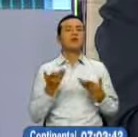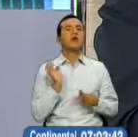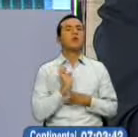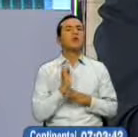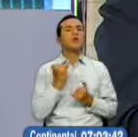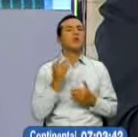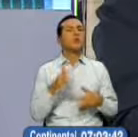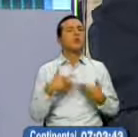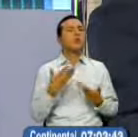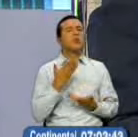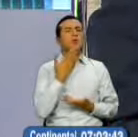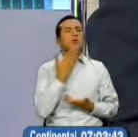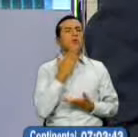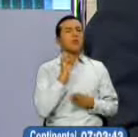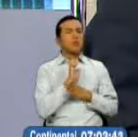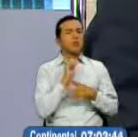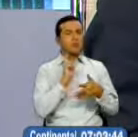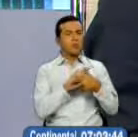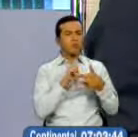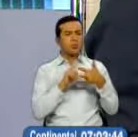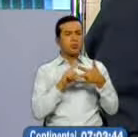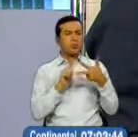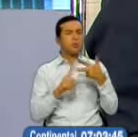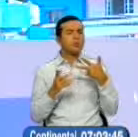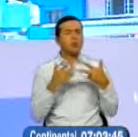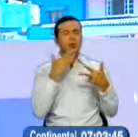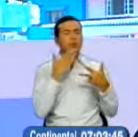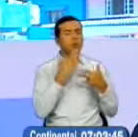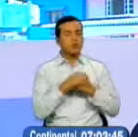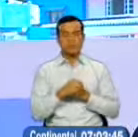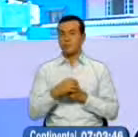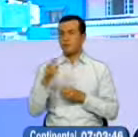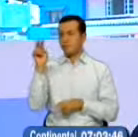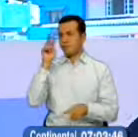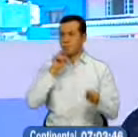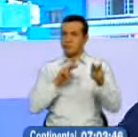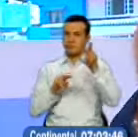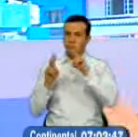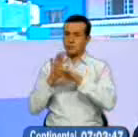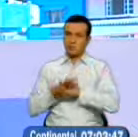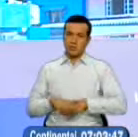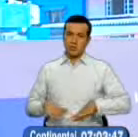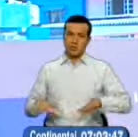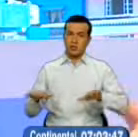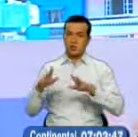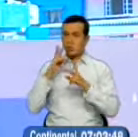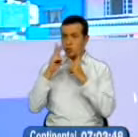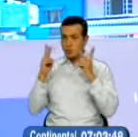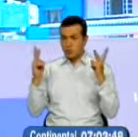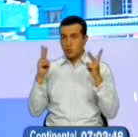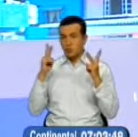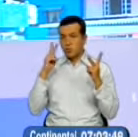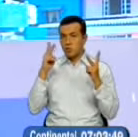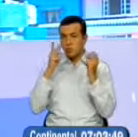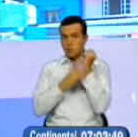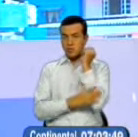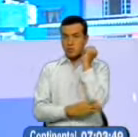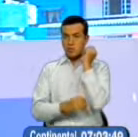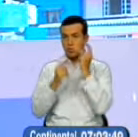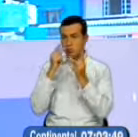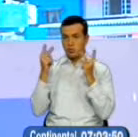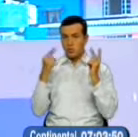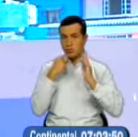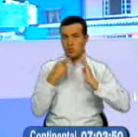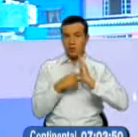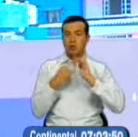Ecuador con esos tres elementos? Cuando uno mira todas las formas como se mide usualmente la pobreza, una